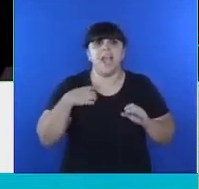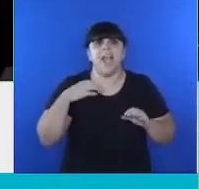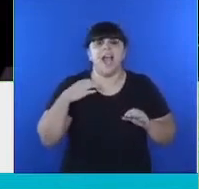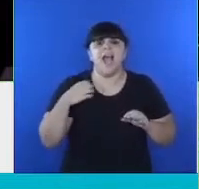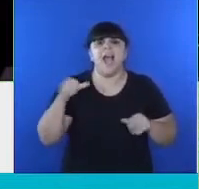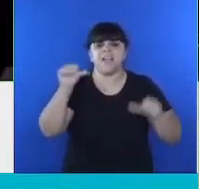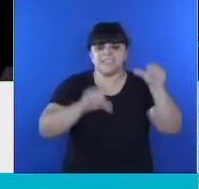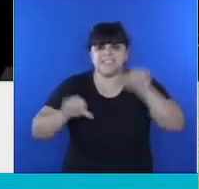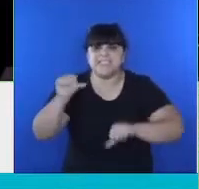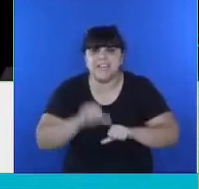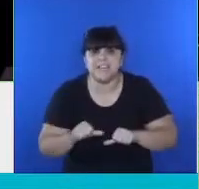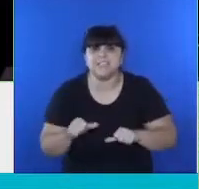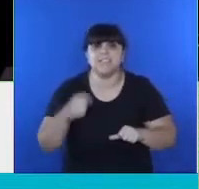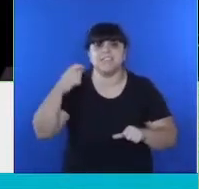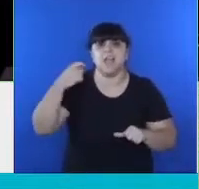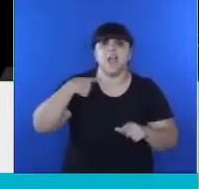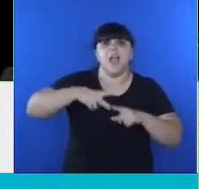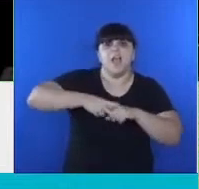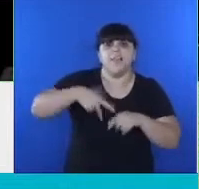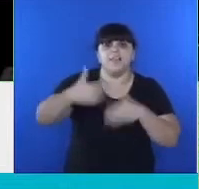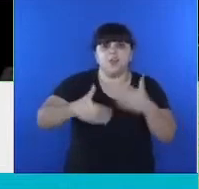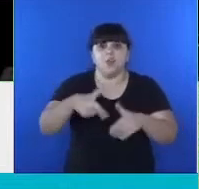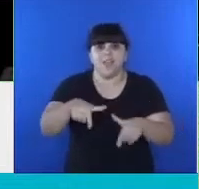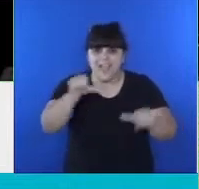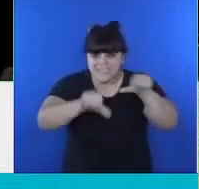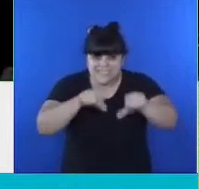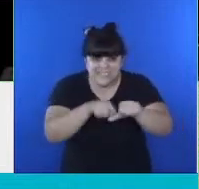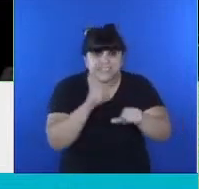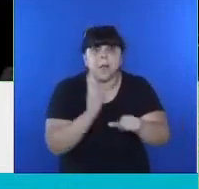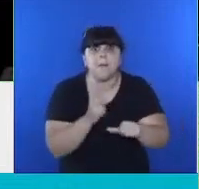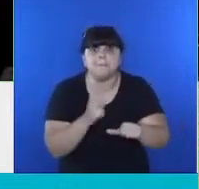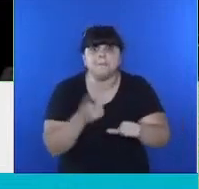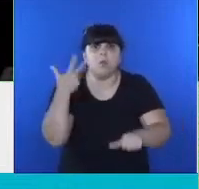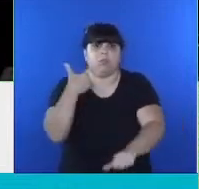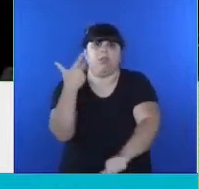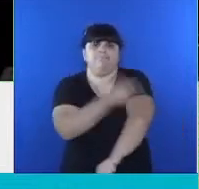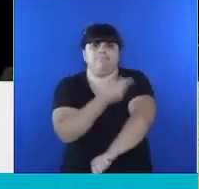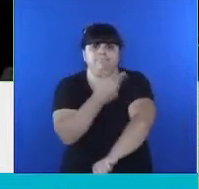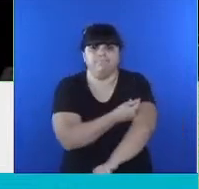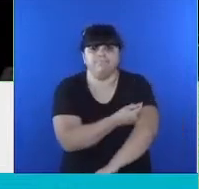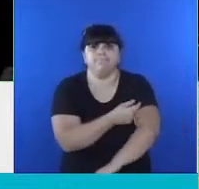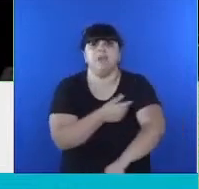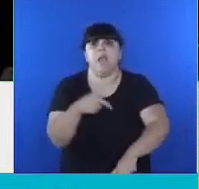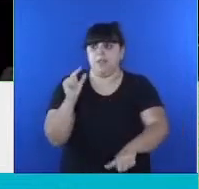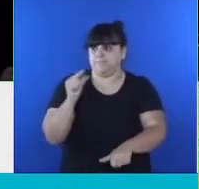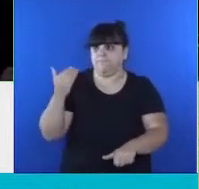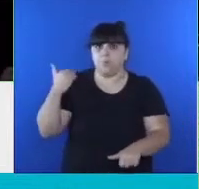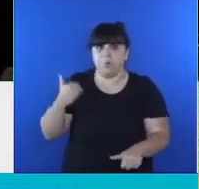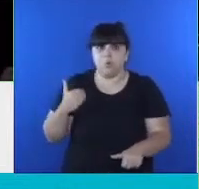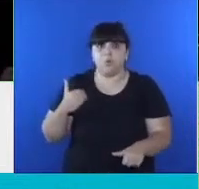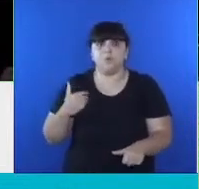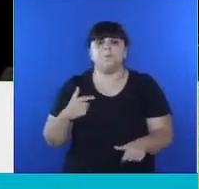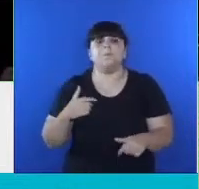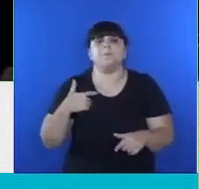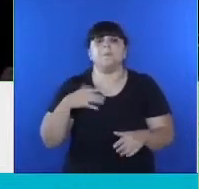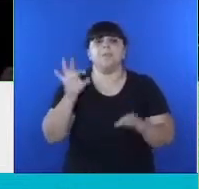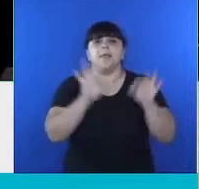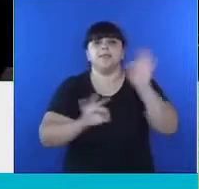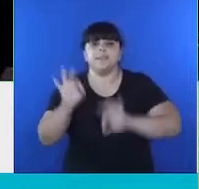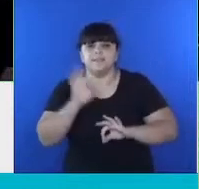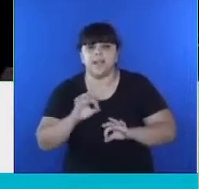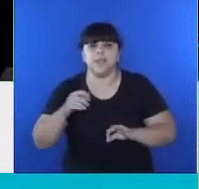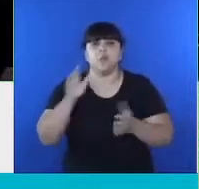y la tecnología, la misma ciencia que ha aportado en vacunas recientemente, en diseños